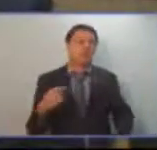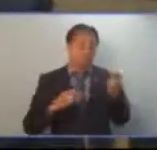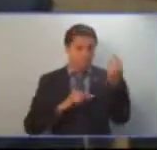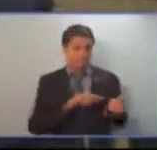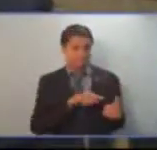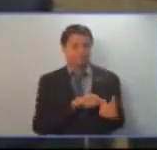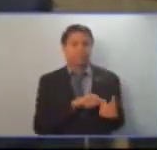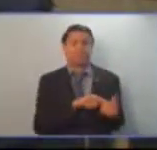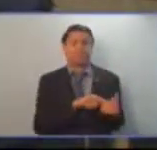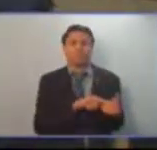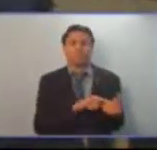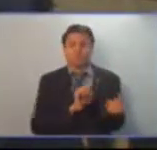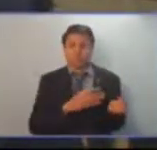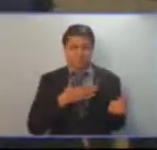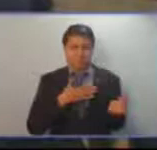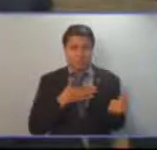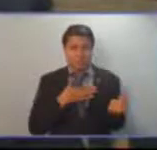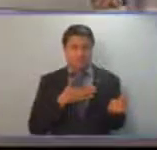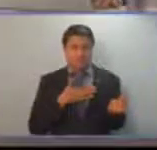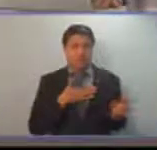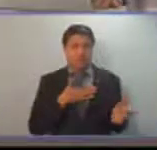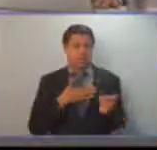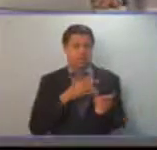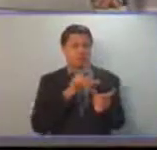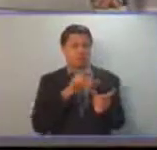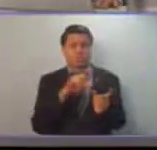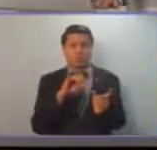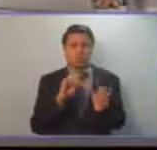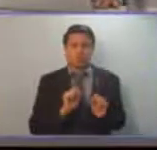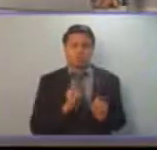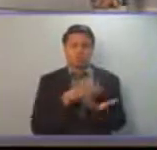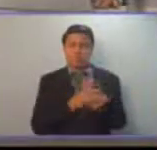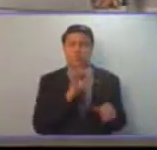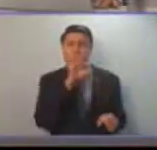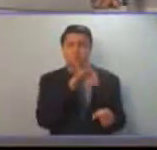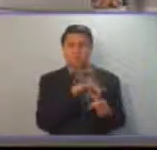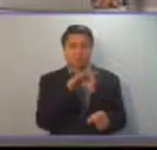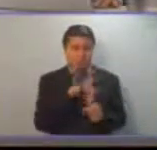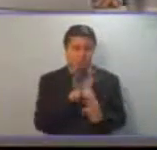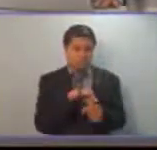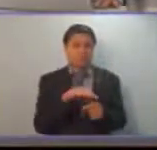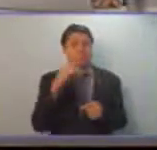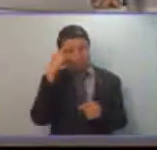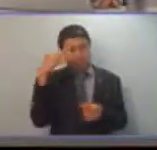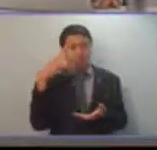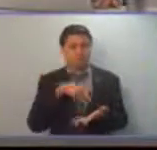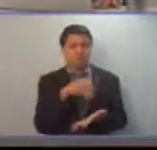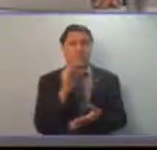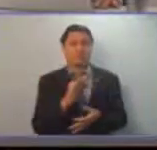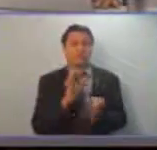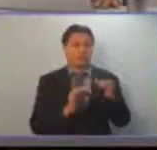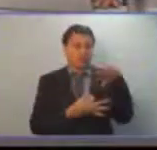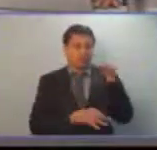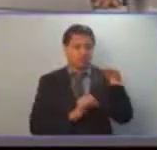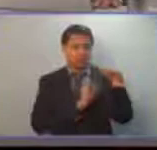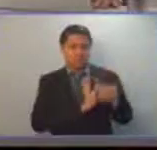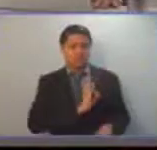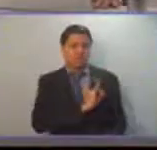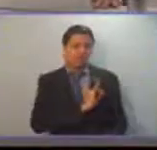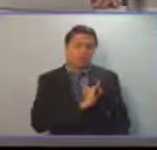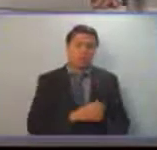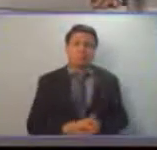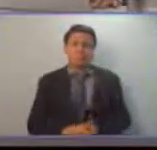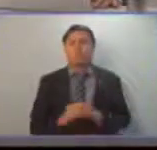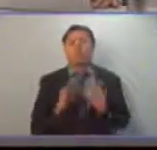para tener la posibilidad de un servicio y de una política pública, necesita identificarse. Pero